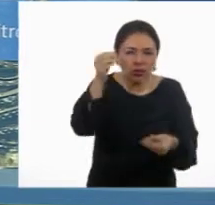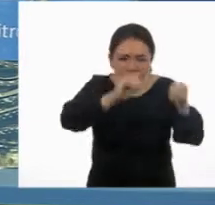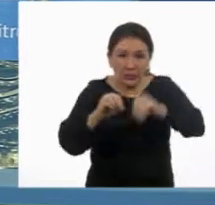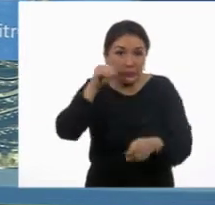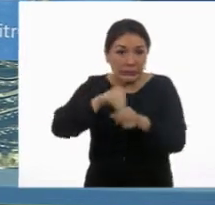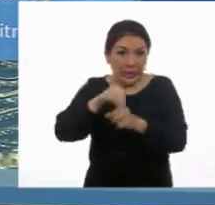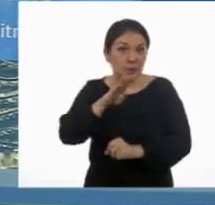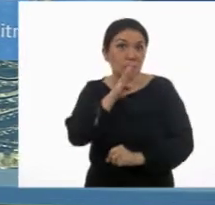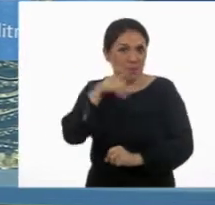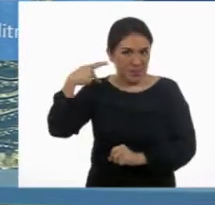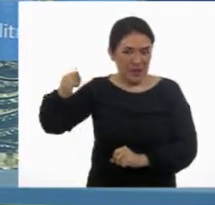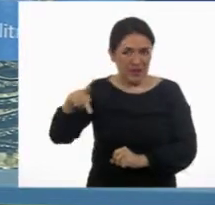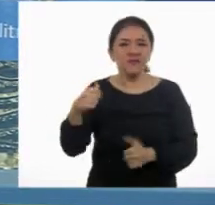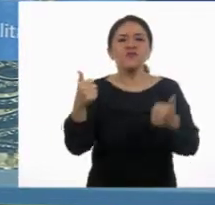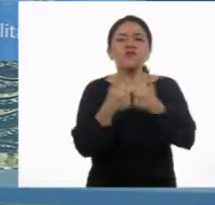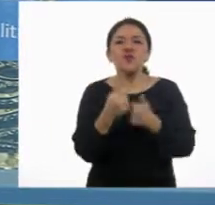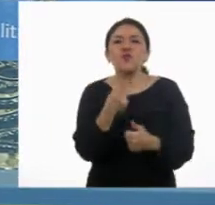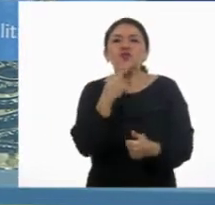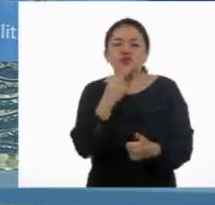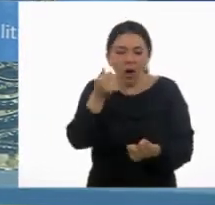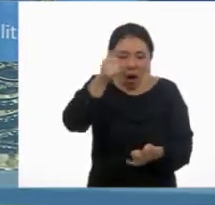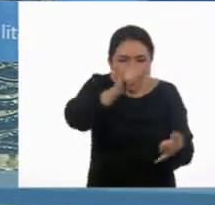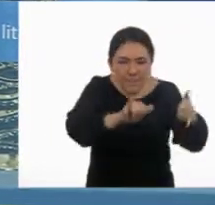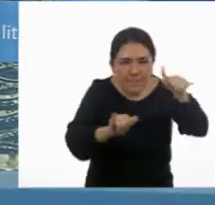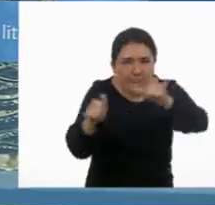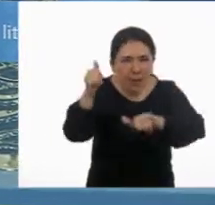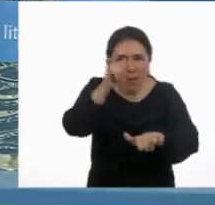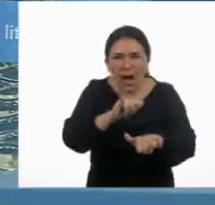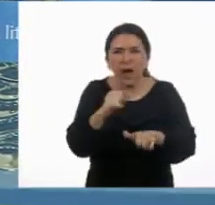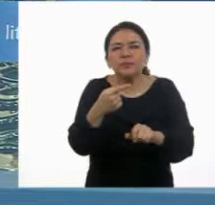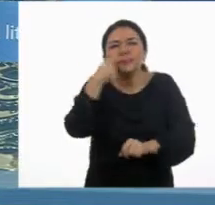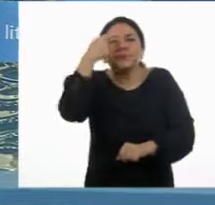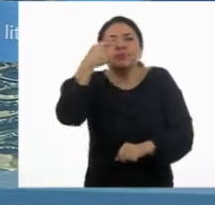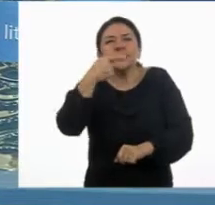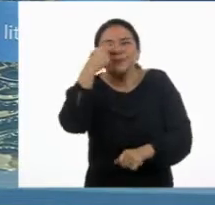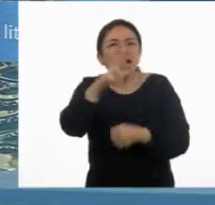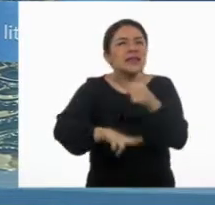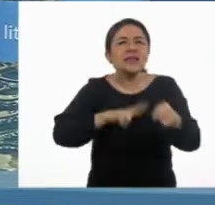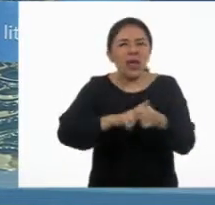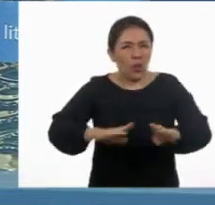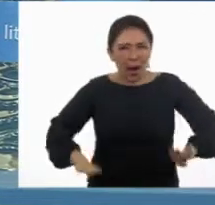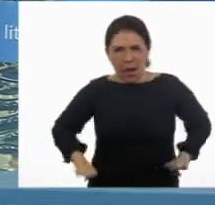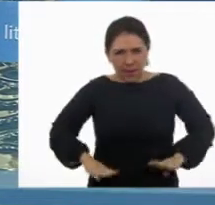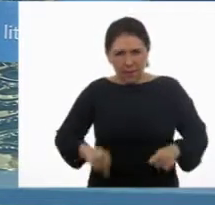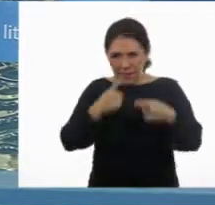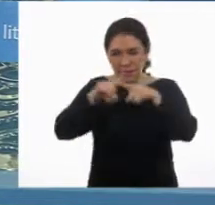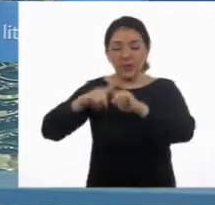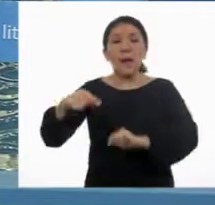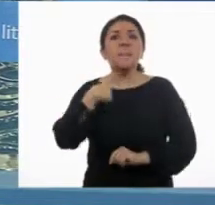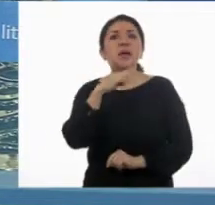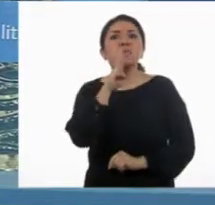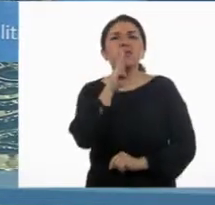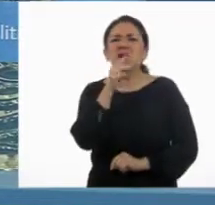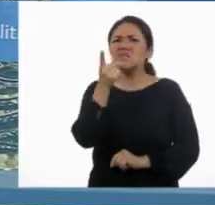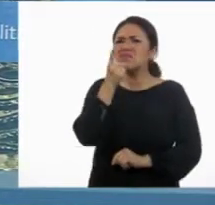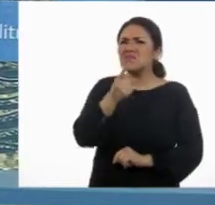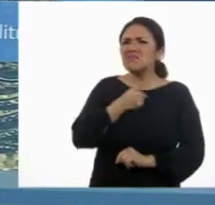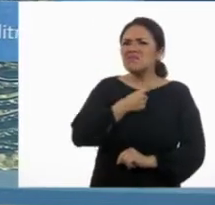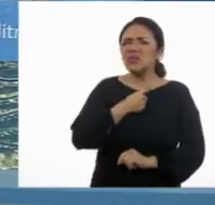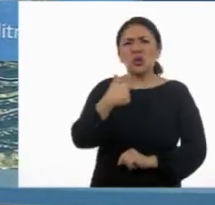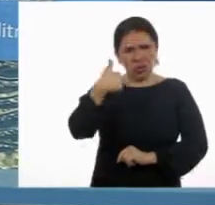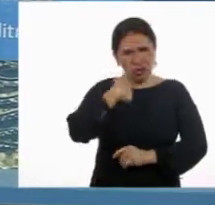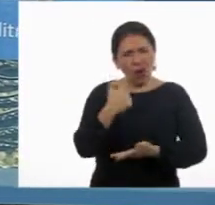secreta y utilizando las sustancias y esencias naturales, mi mamá me pidió que